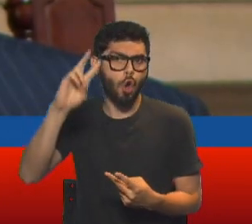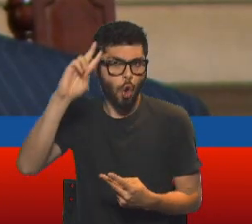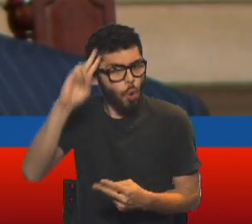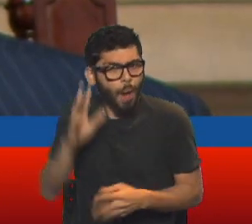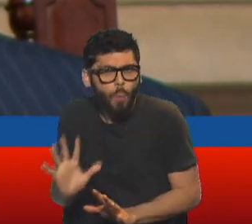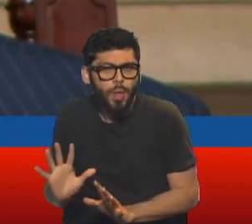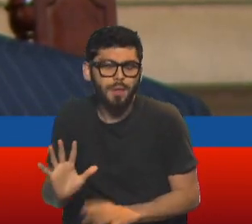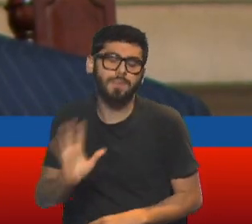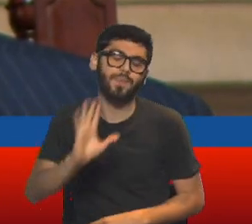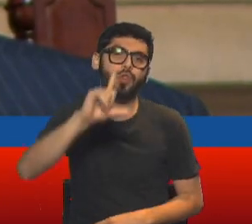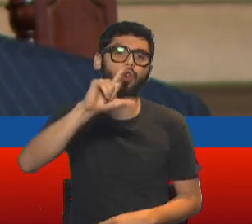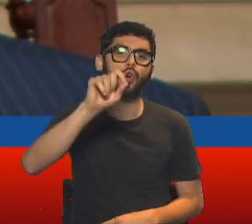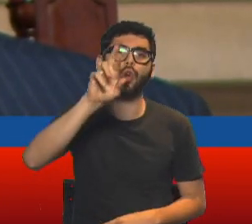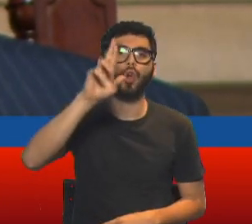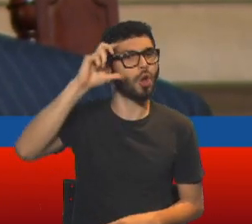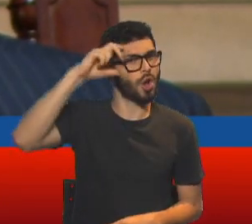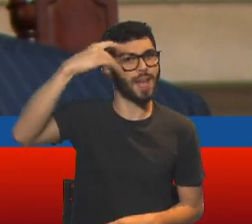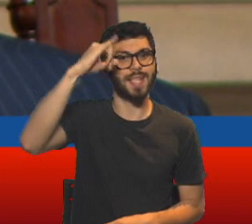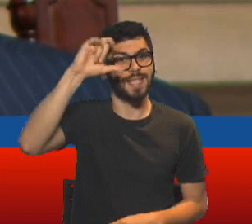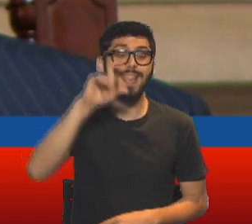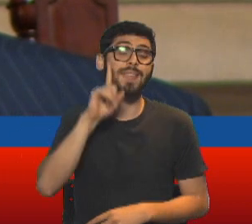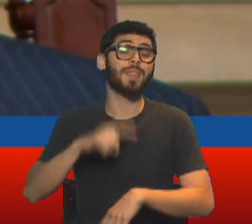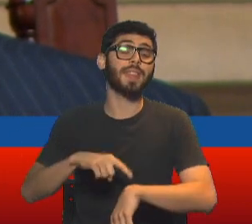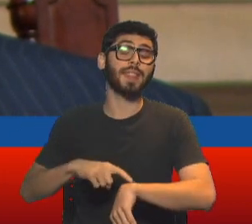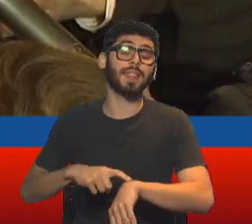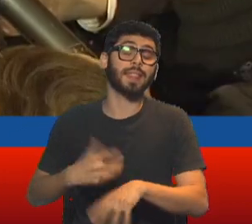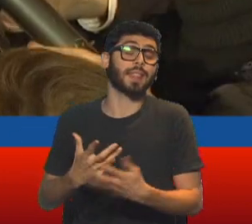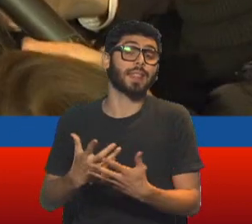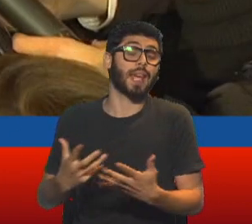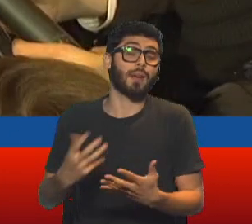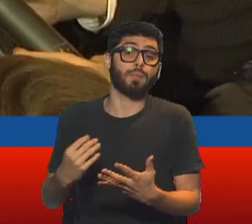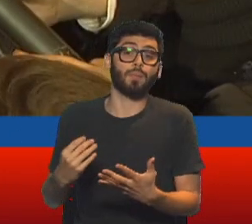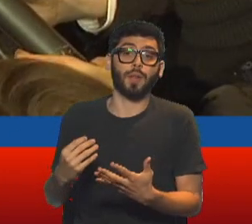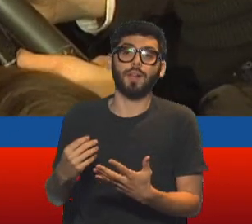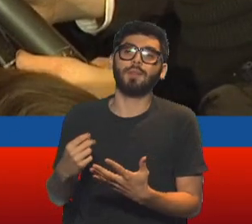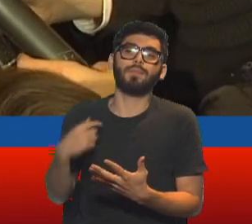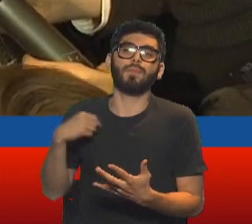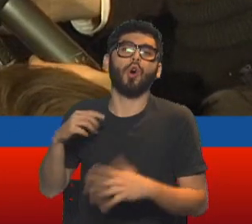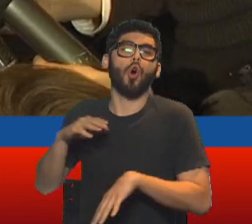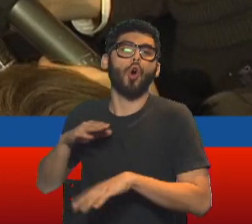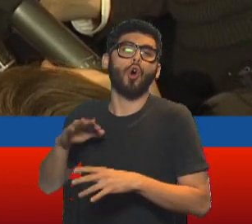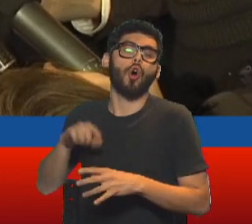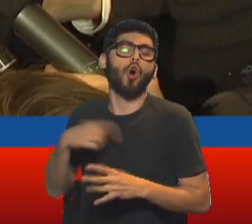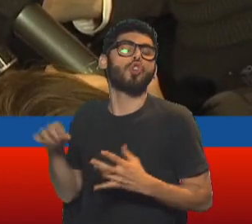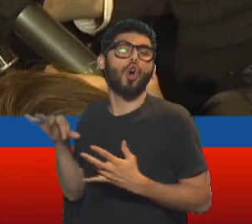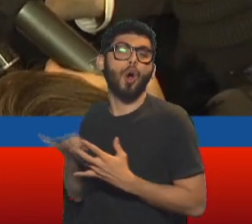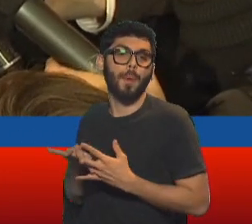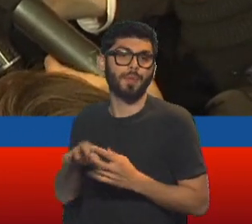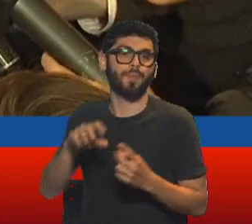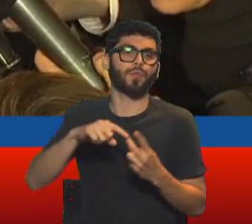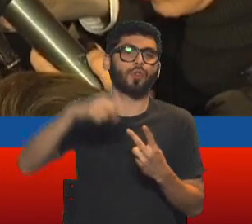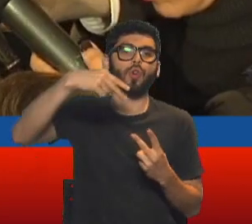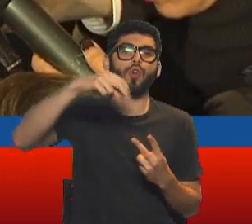Poder Judicial, y a su vez me parece también que es importante que el Poder Judicial dé